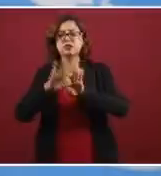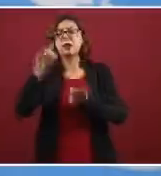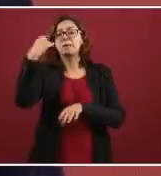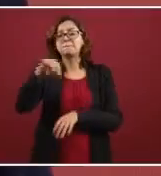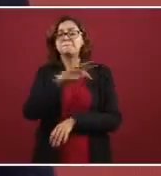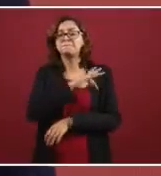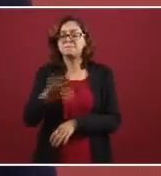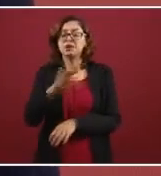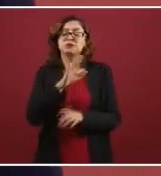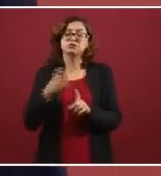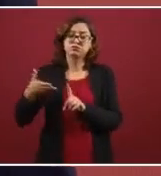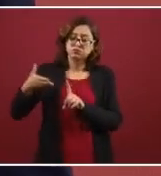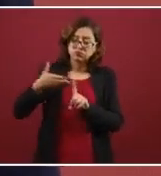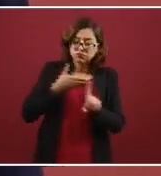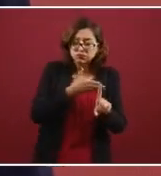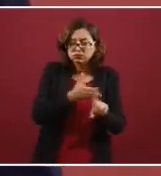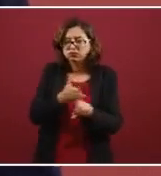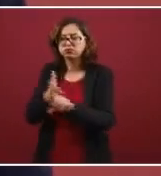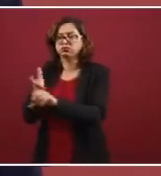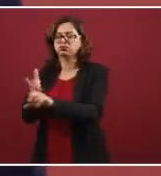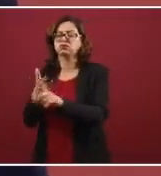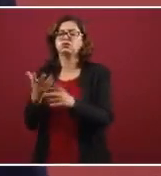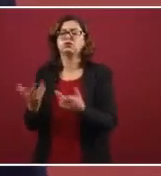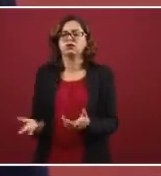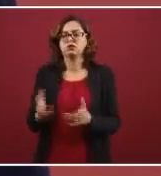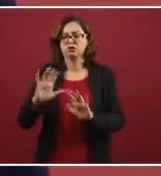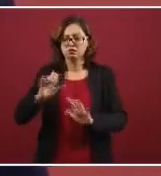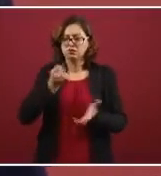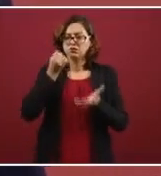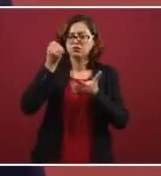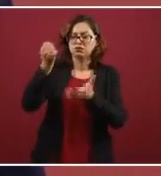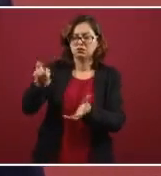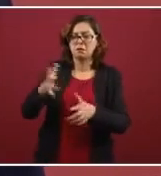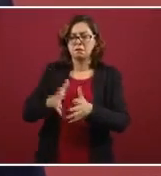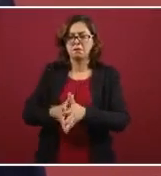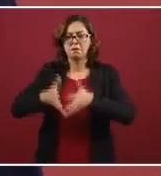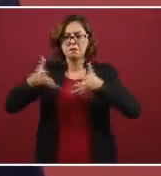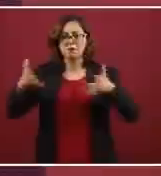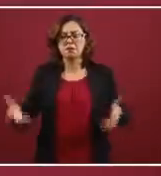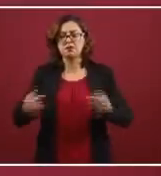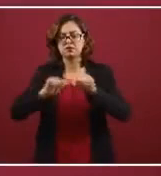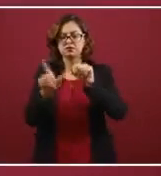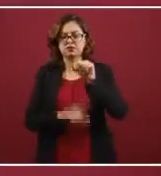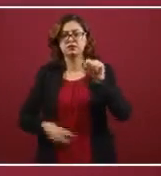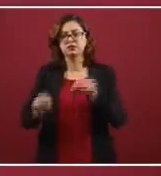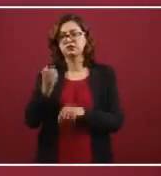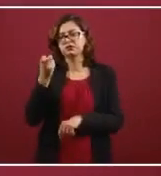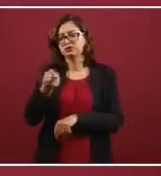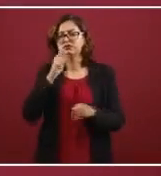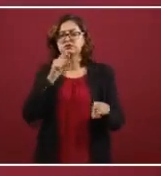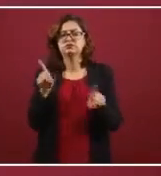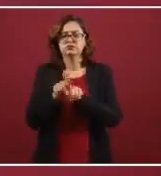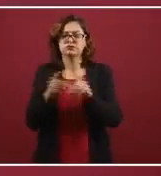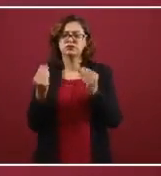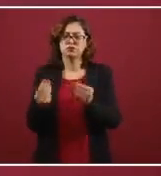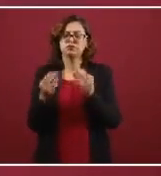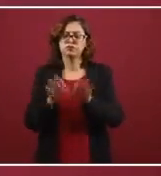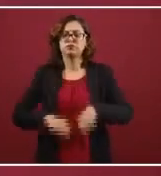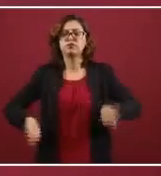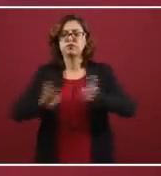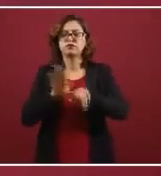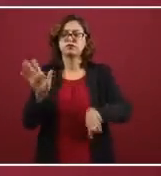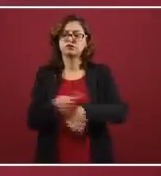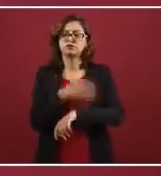poder redireccionar y aumentar la inversión pública en México, que es otro factor muy importante porque la variable